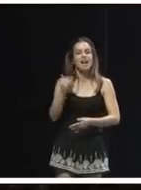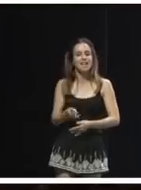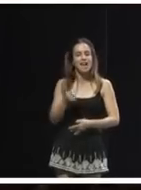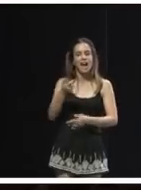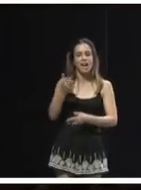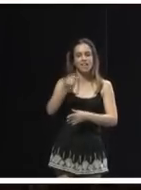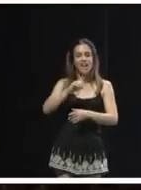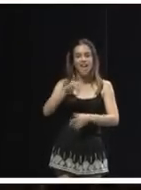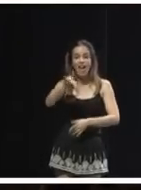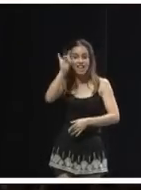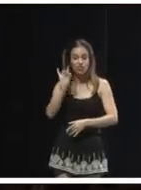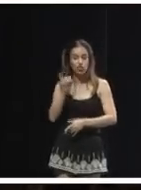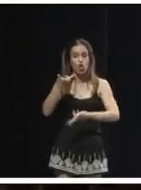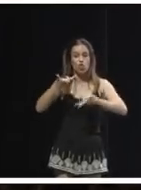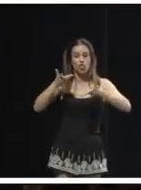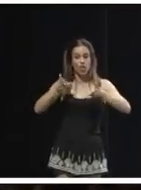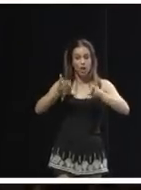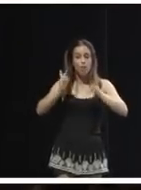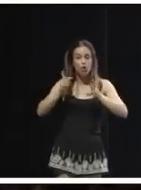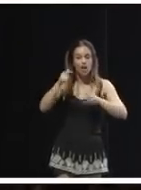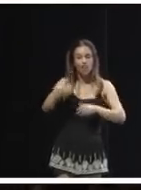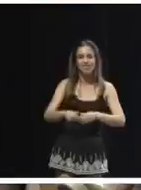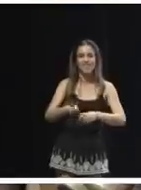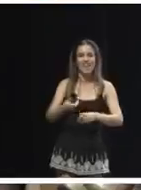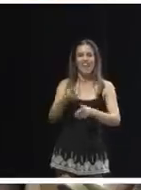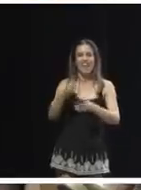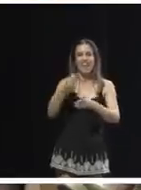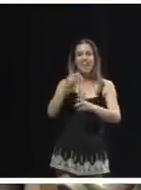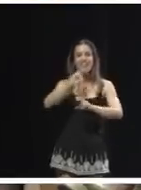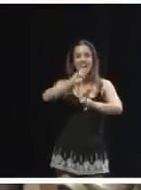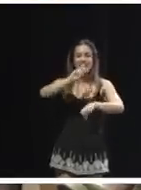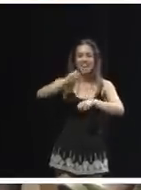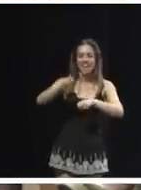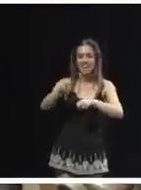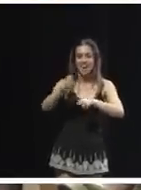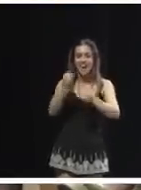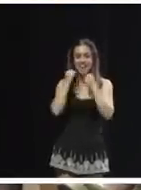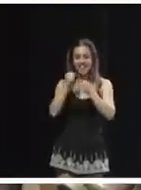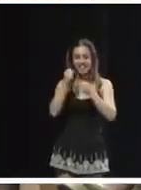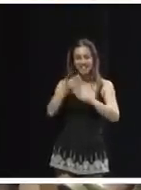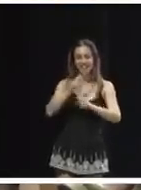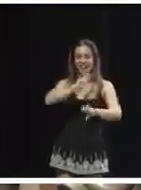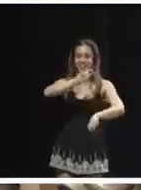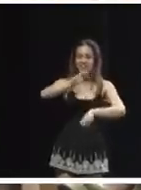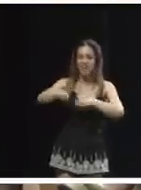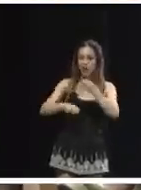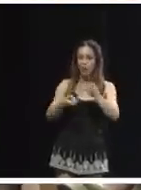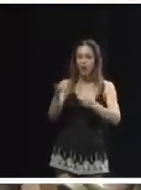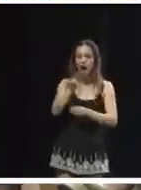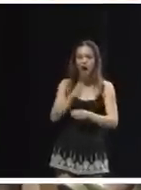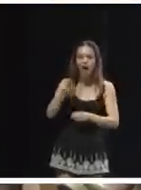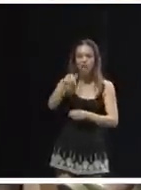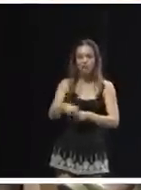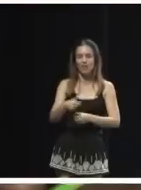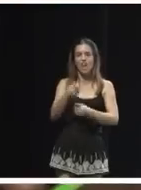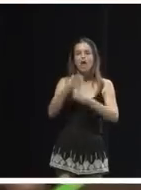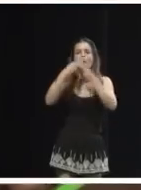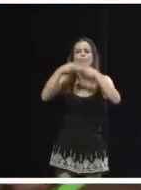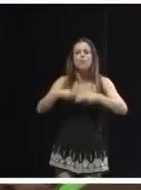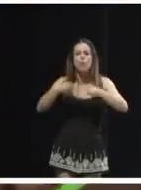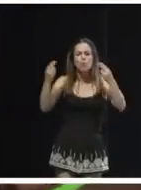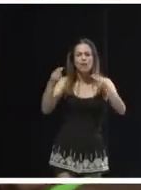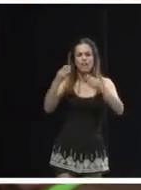energía limpia, que queremos energía renovable, que sea pública, que queremos una agencia pública de la energía, que